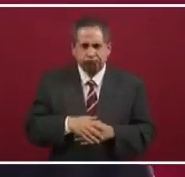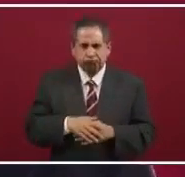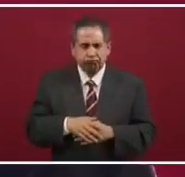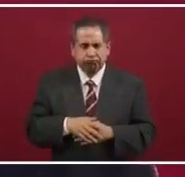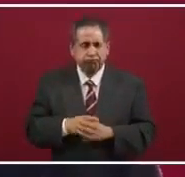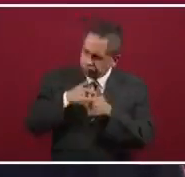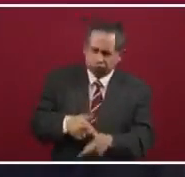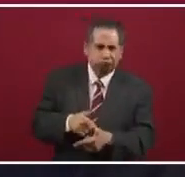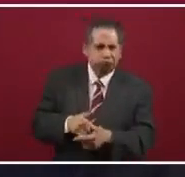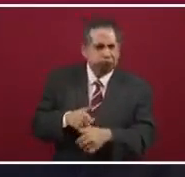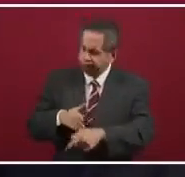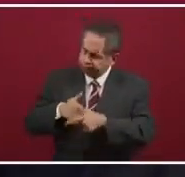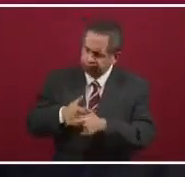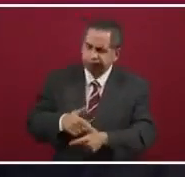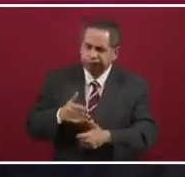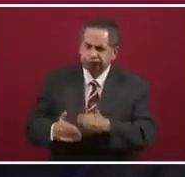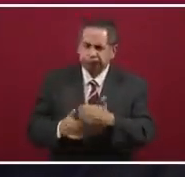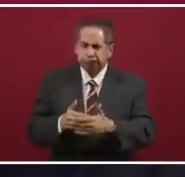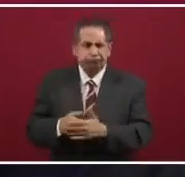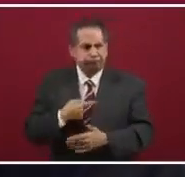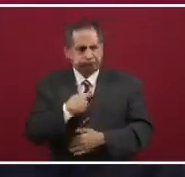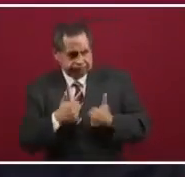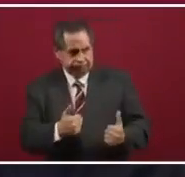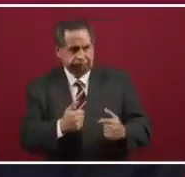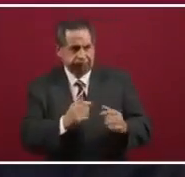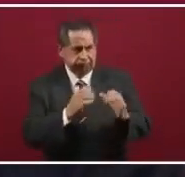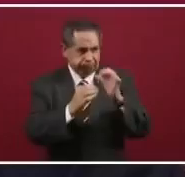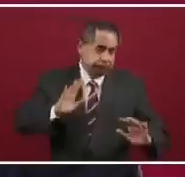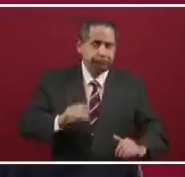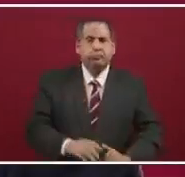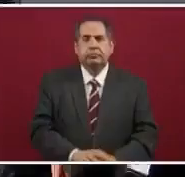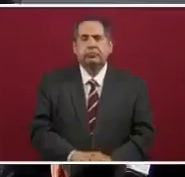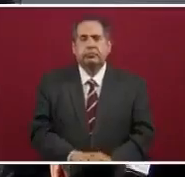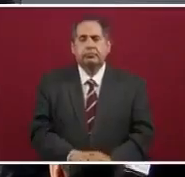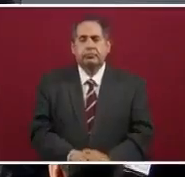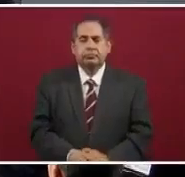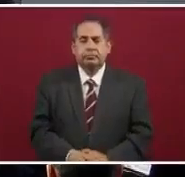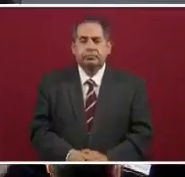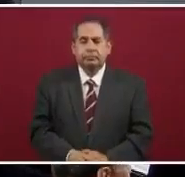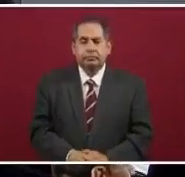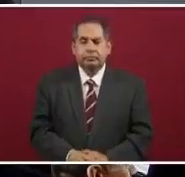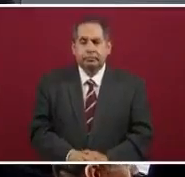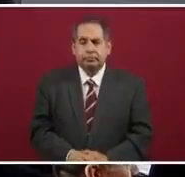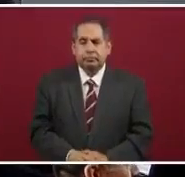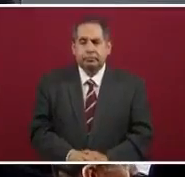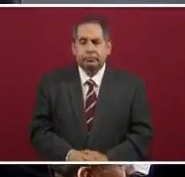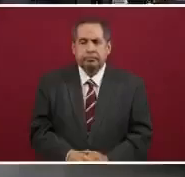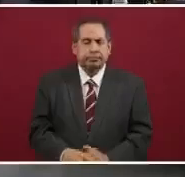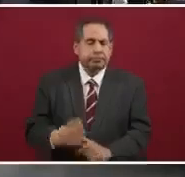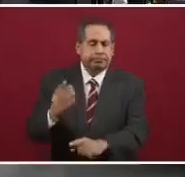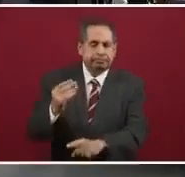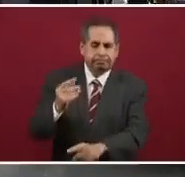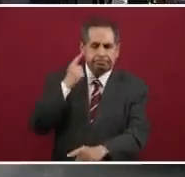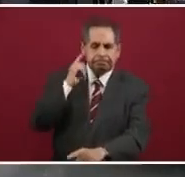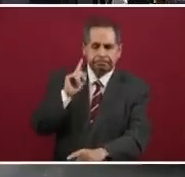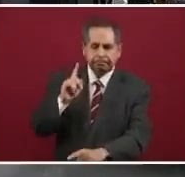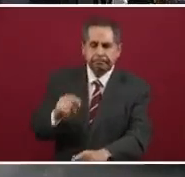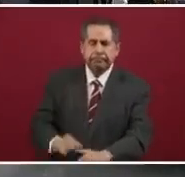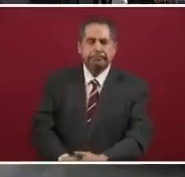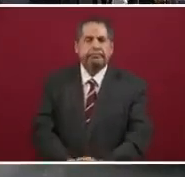insistir en que hacen falta los entendimientos para llegar a acuerdos. Hay un límite de aguante